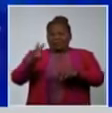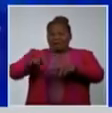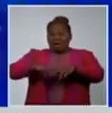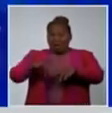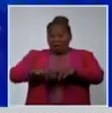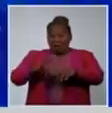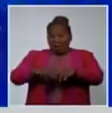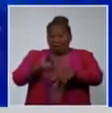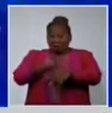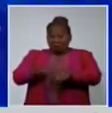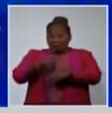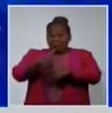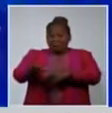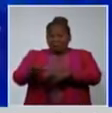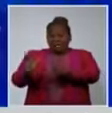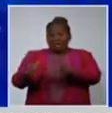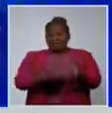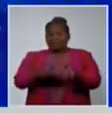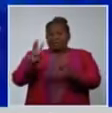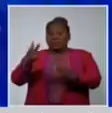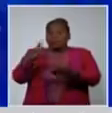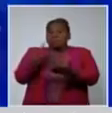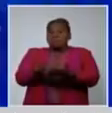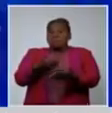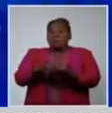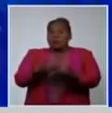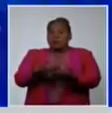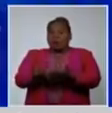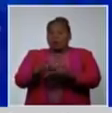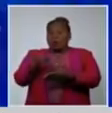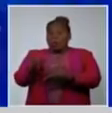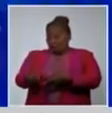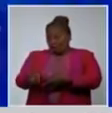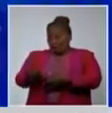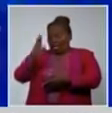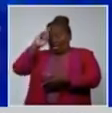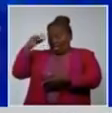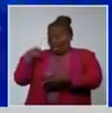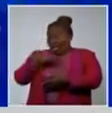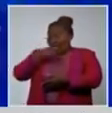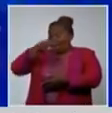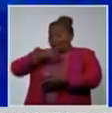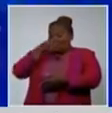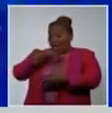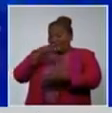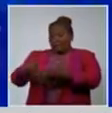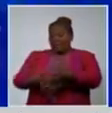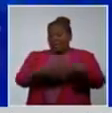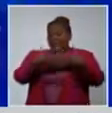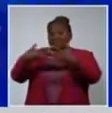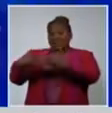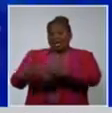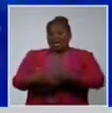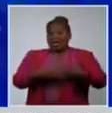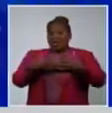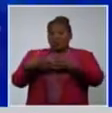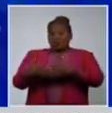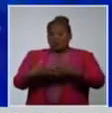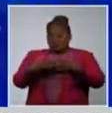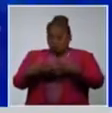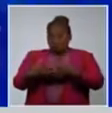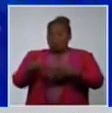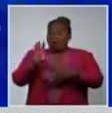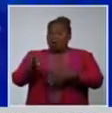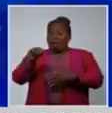soberanos haberes y esto lo decía varios medios de prensa incluso de eeuu pues han ponderado los logros de cuba en materia de